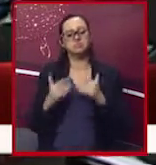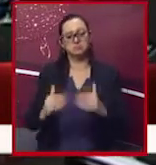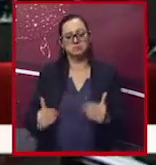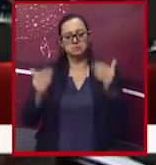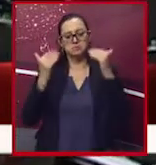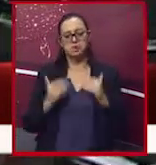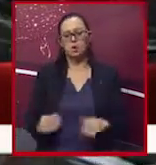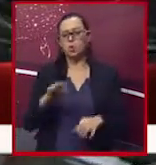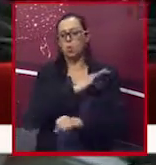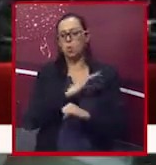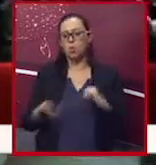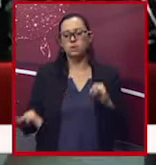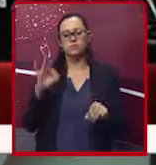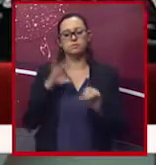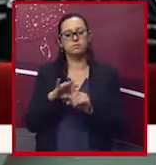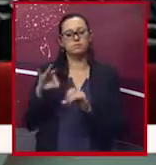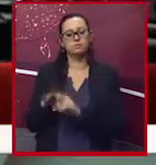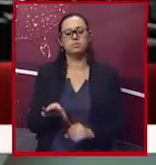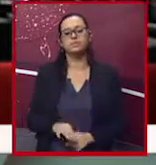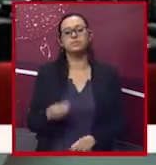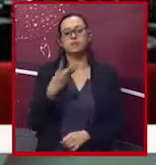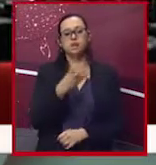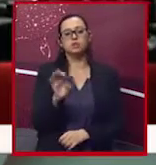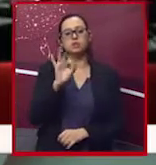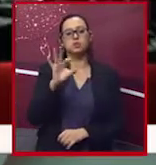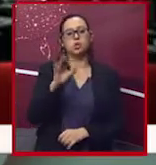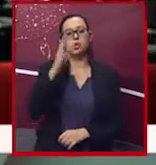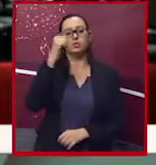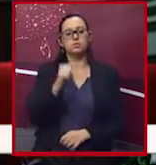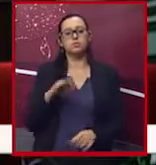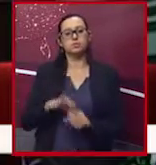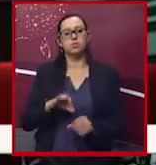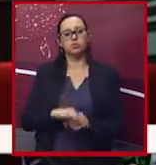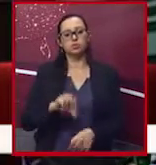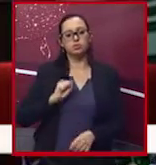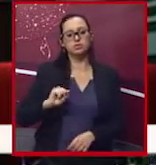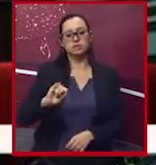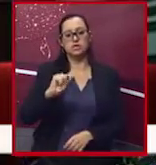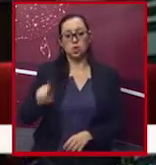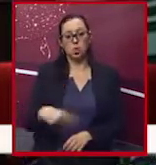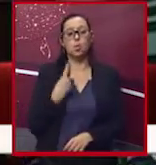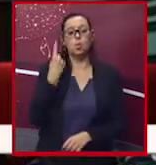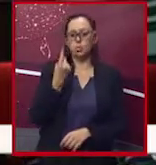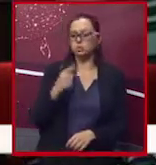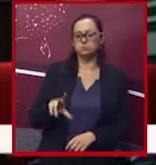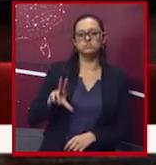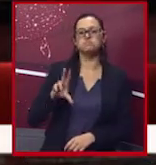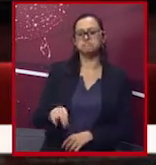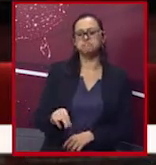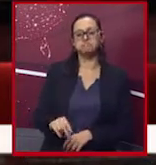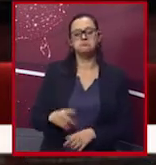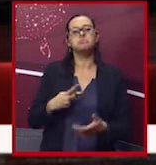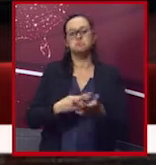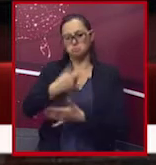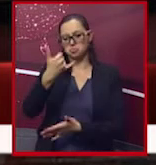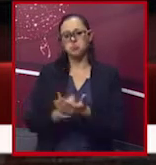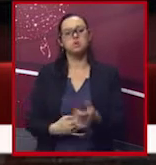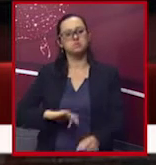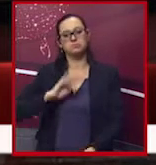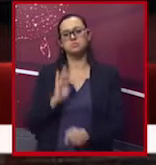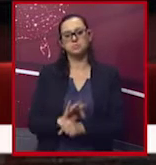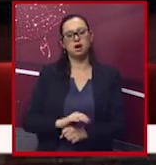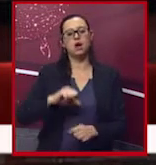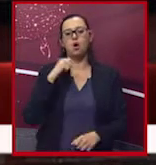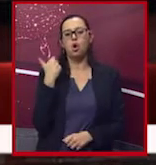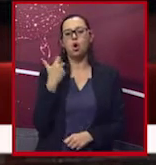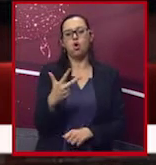la votación final. Fueron 349 votos a favor y 1 en contra, con lo cual quedó avalado el proyecto de reforma a 8